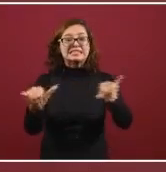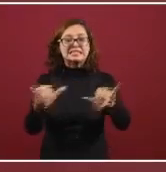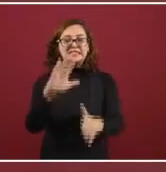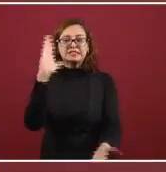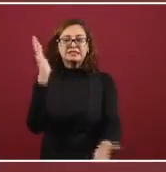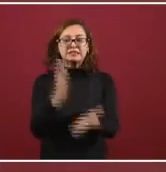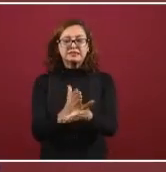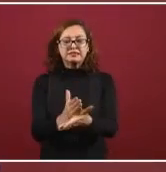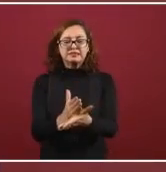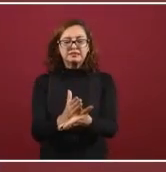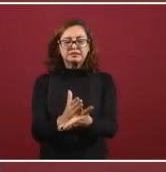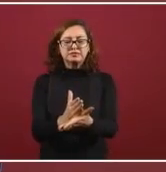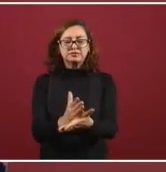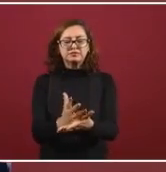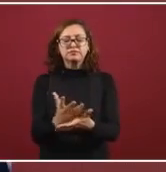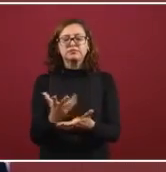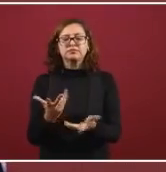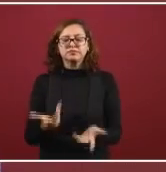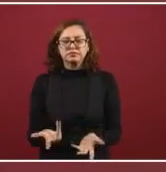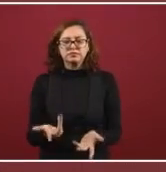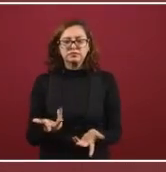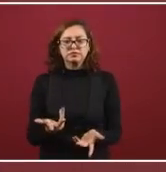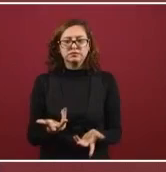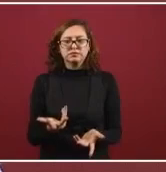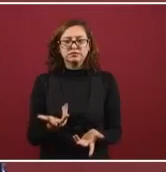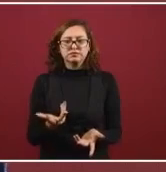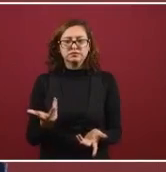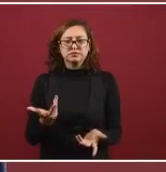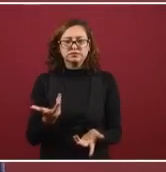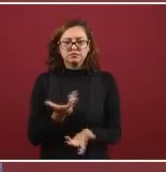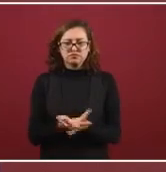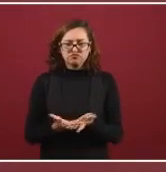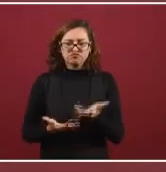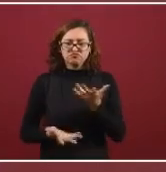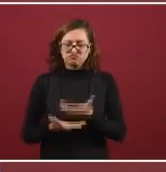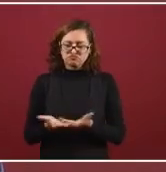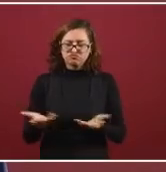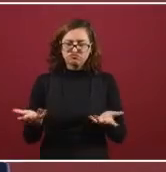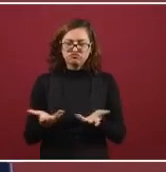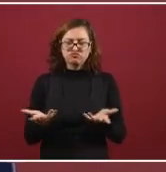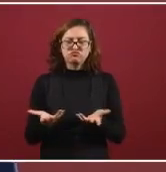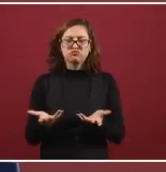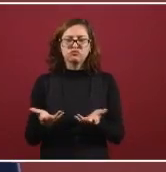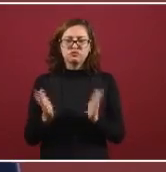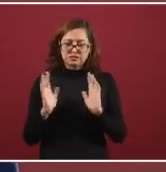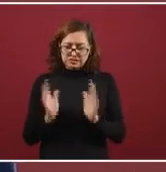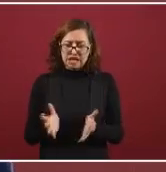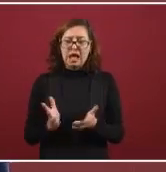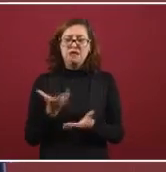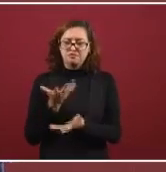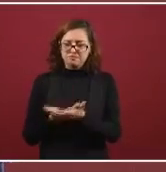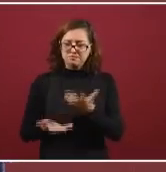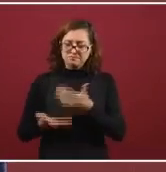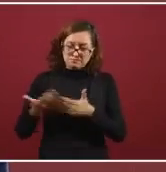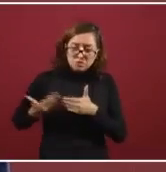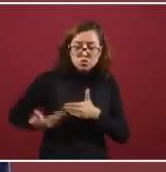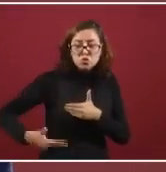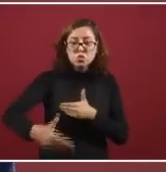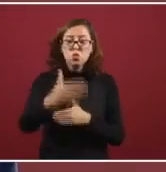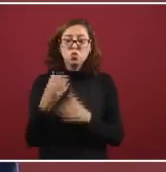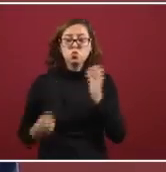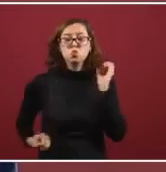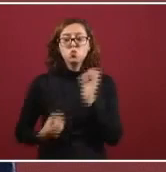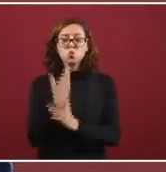y que vamos a llevar a la práctica, que estamos aplicando una nueva política